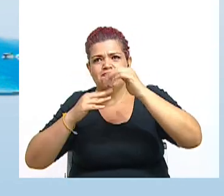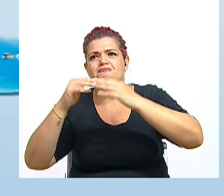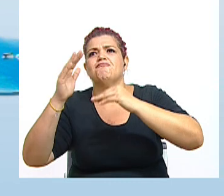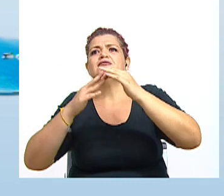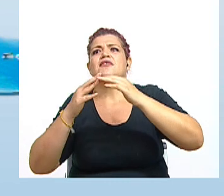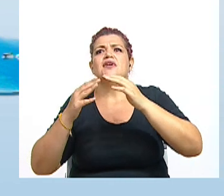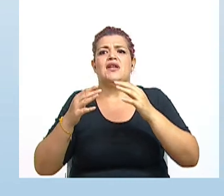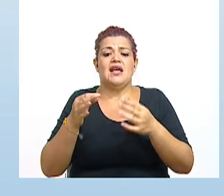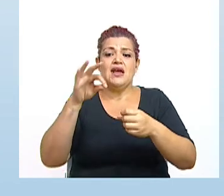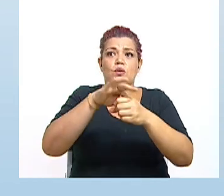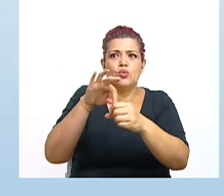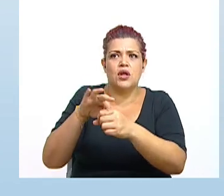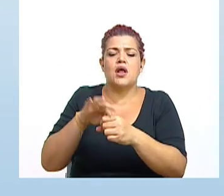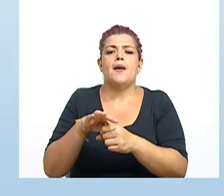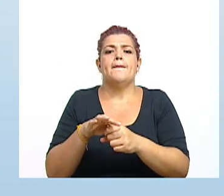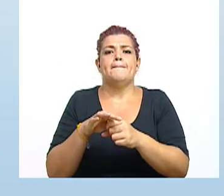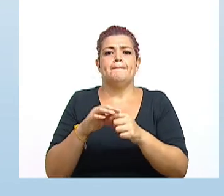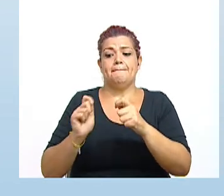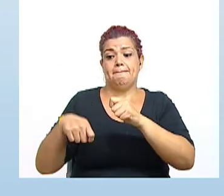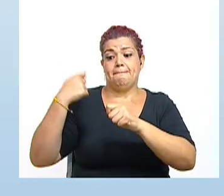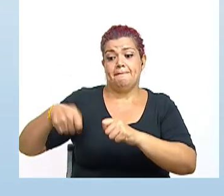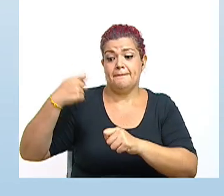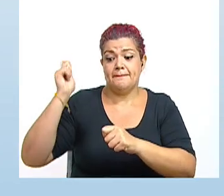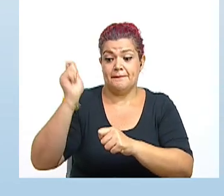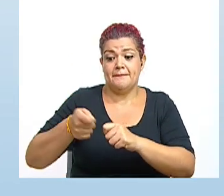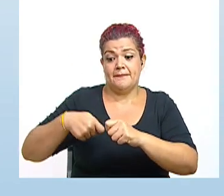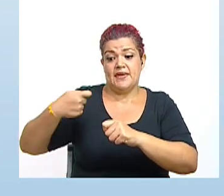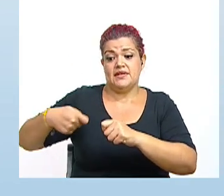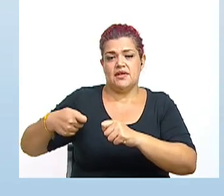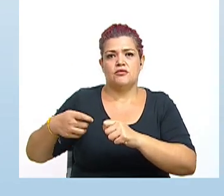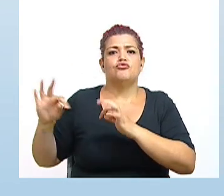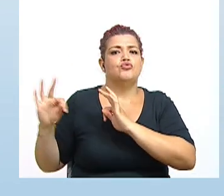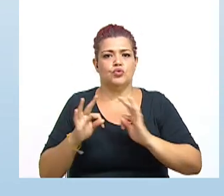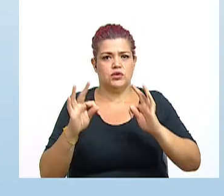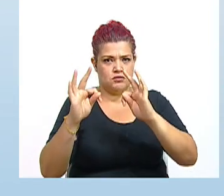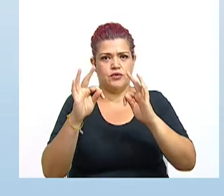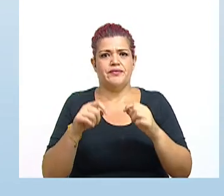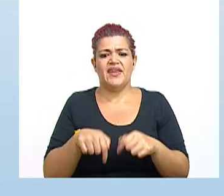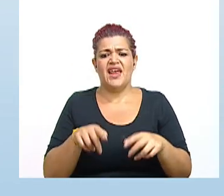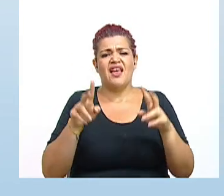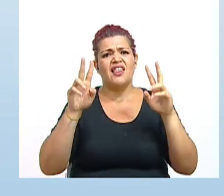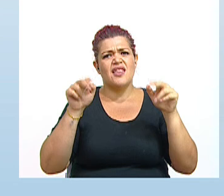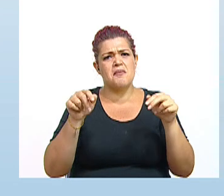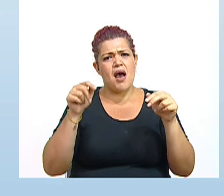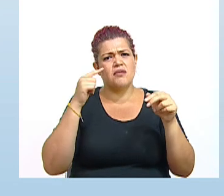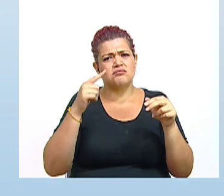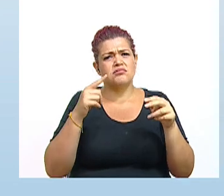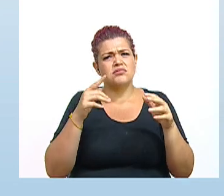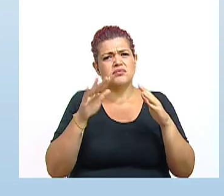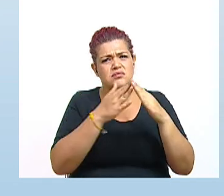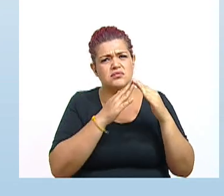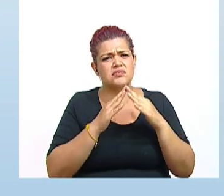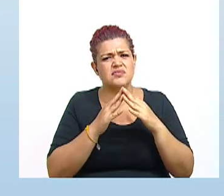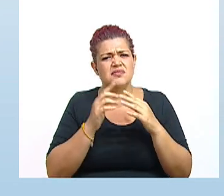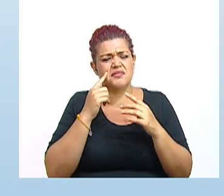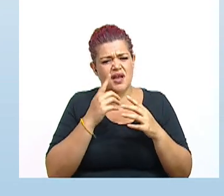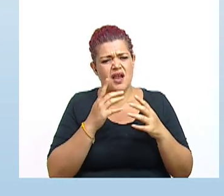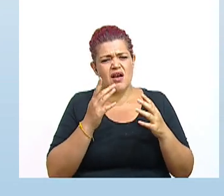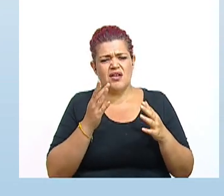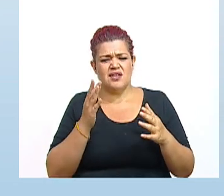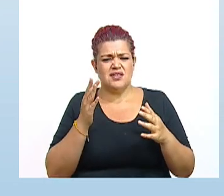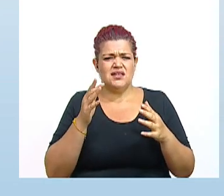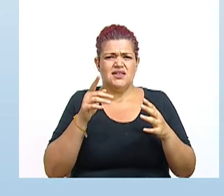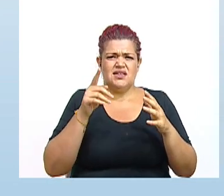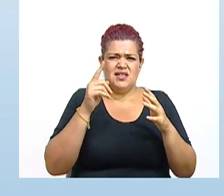la pesca y el turismo. En el tema de la población, es importante valorar las interrupciones en los medios